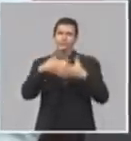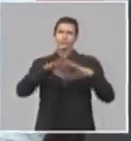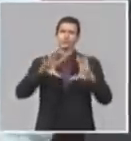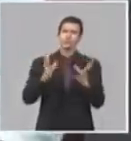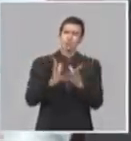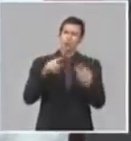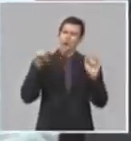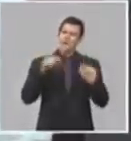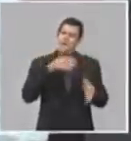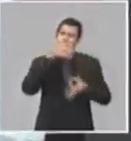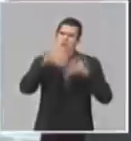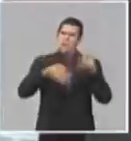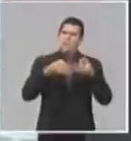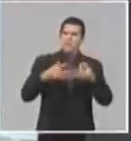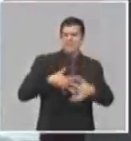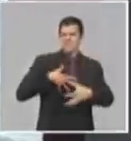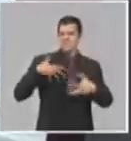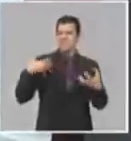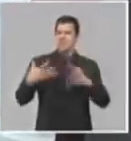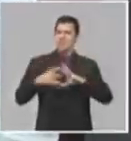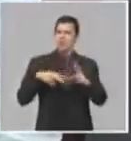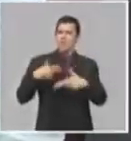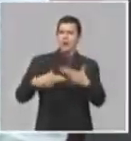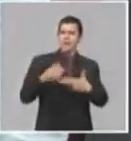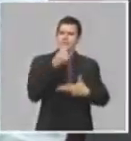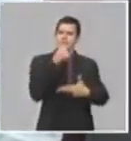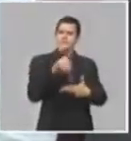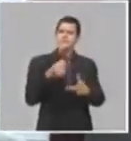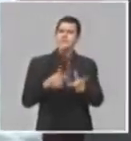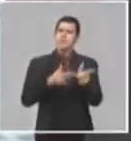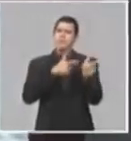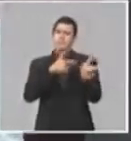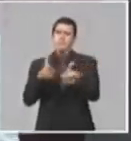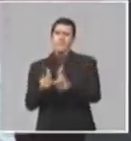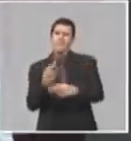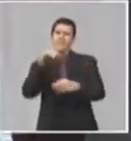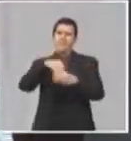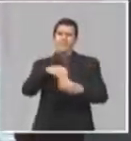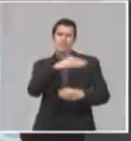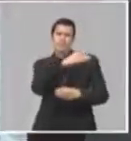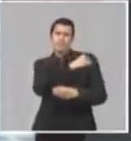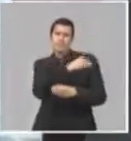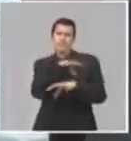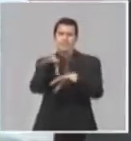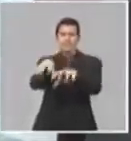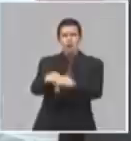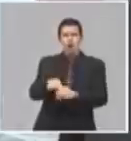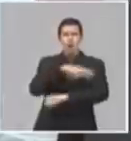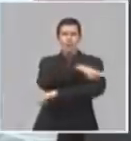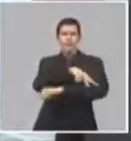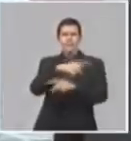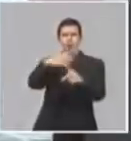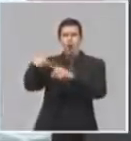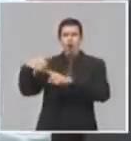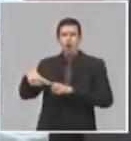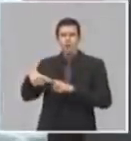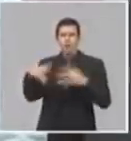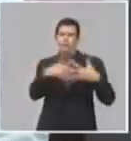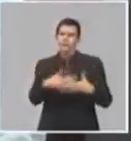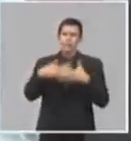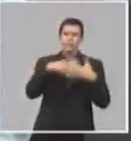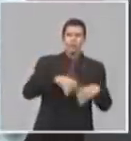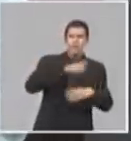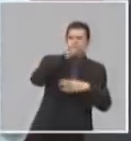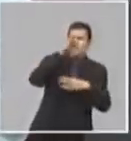violencia, amenaza de intervención militar y despliegue ofensivo de fuerzas y bases por todo el mundo por parte del gobierno de los